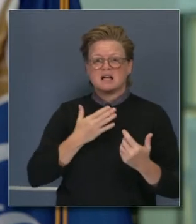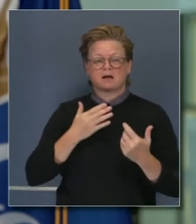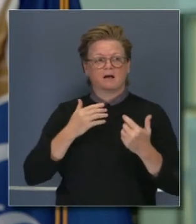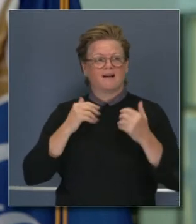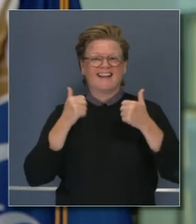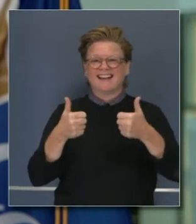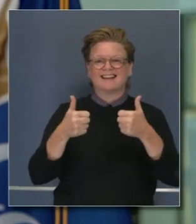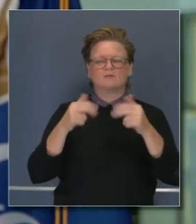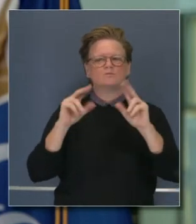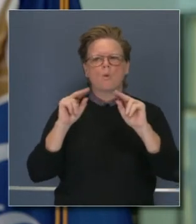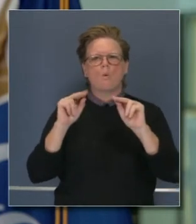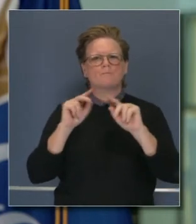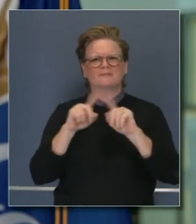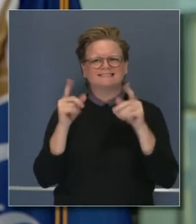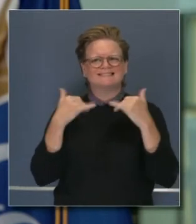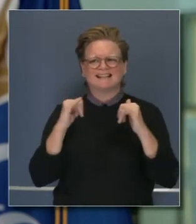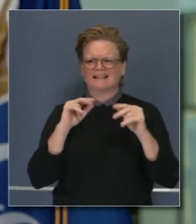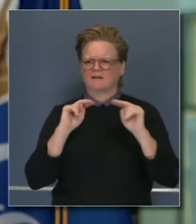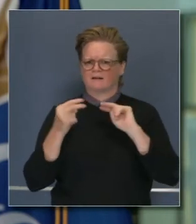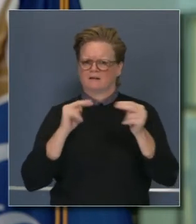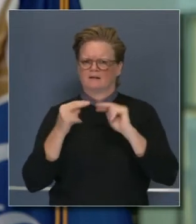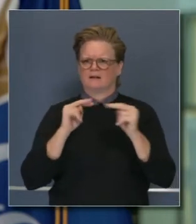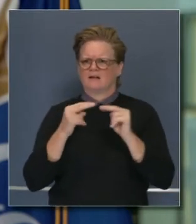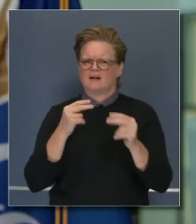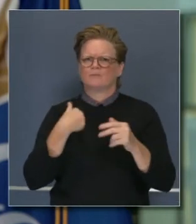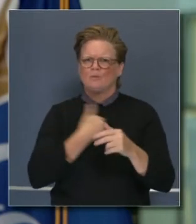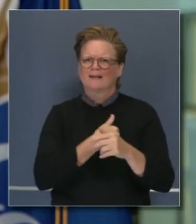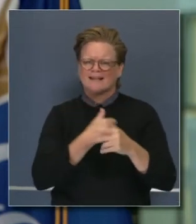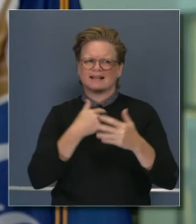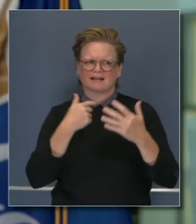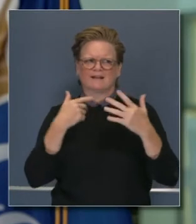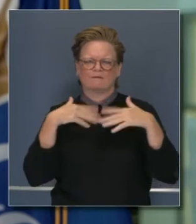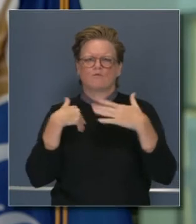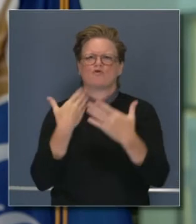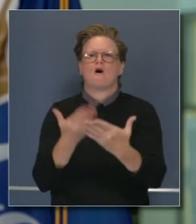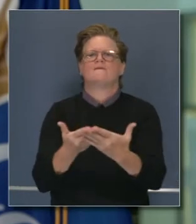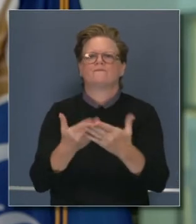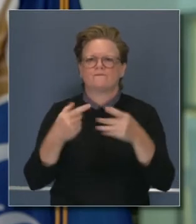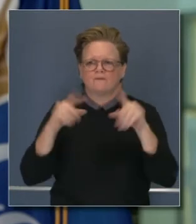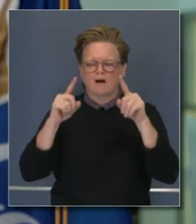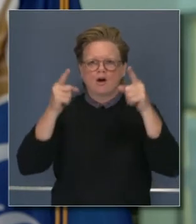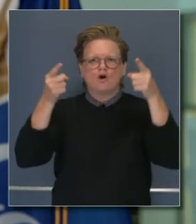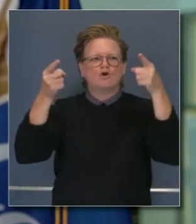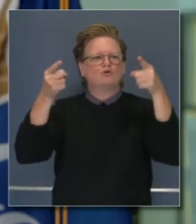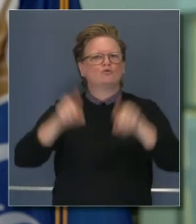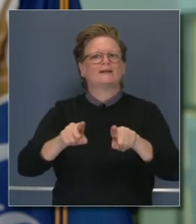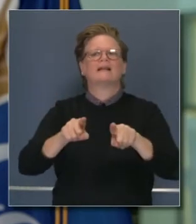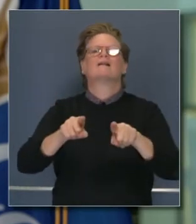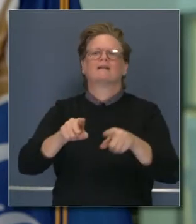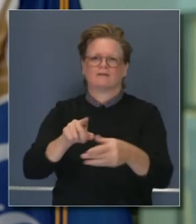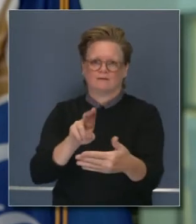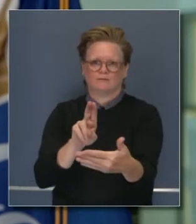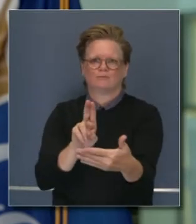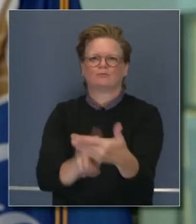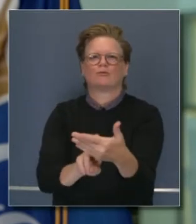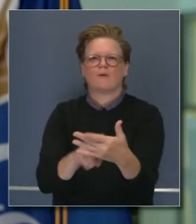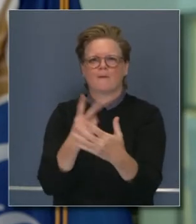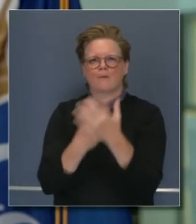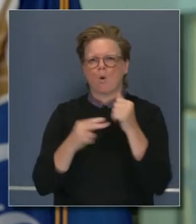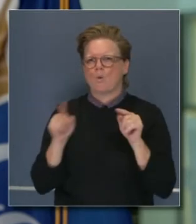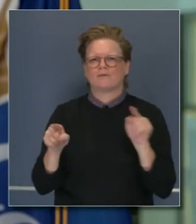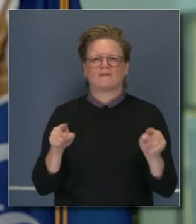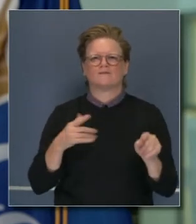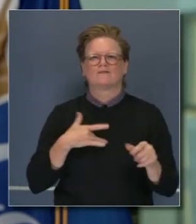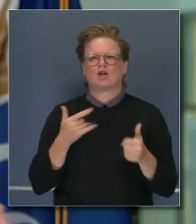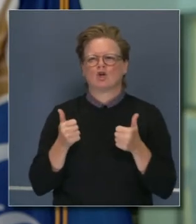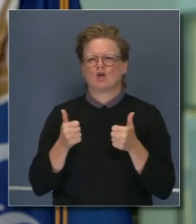la negociación, pero sí pudimos terminar ese trato para evitar desalojos y muy pronto espero poder firmar ese proyecto de ley